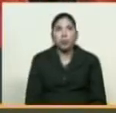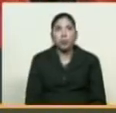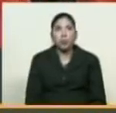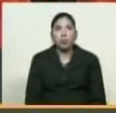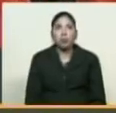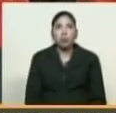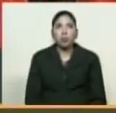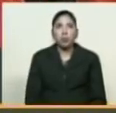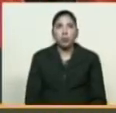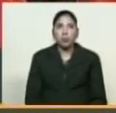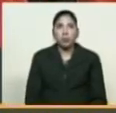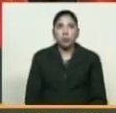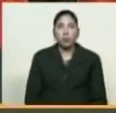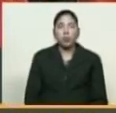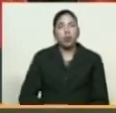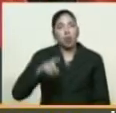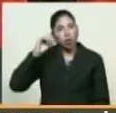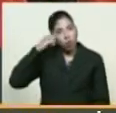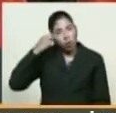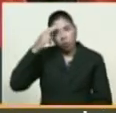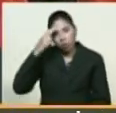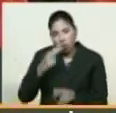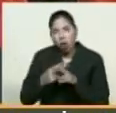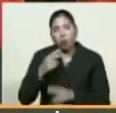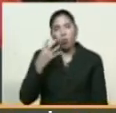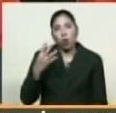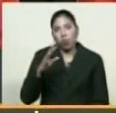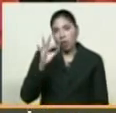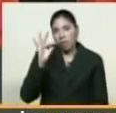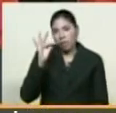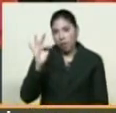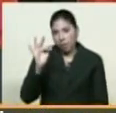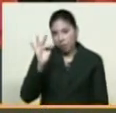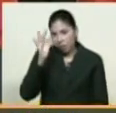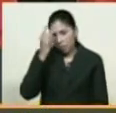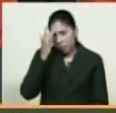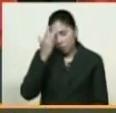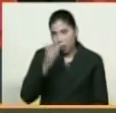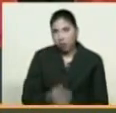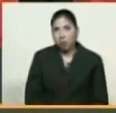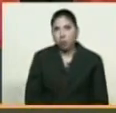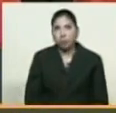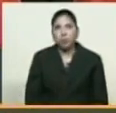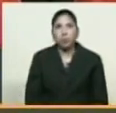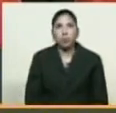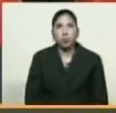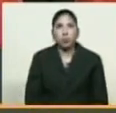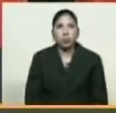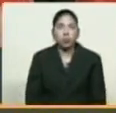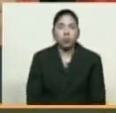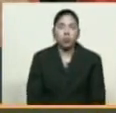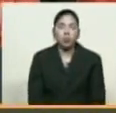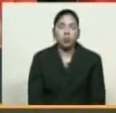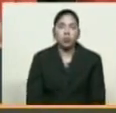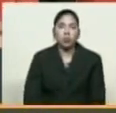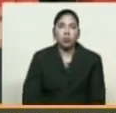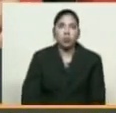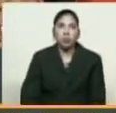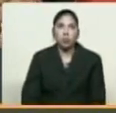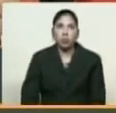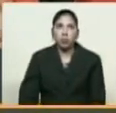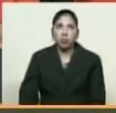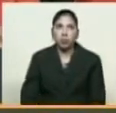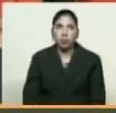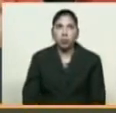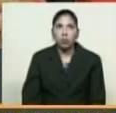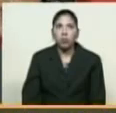nacional, rebelión del 4 de febrero, y vamos a hacer un gran acto cívico militar de unión nacional, de llamado a la paz,